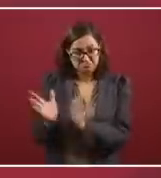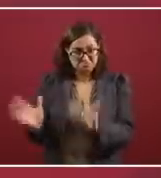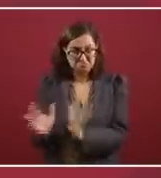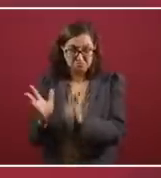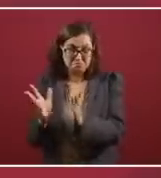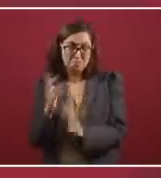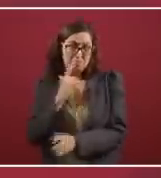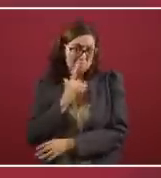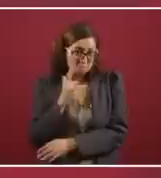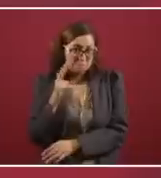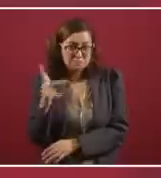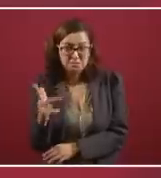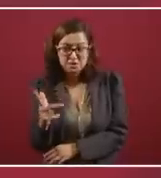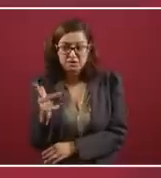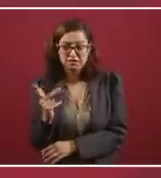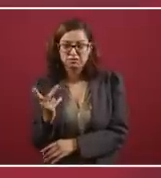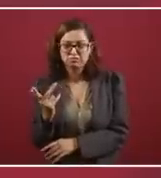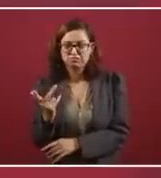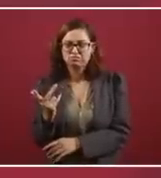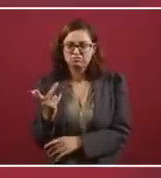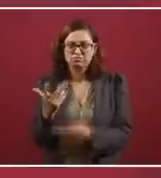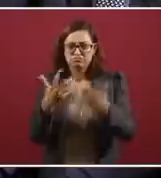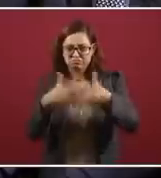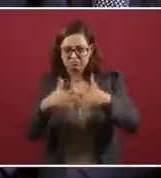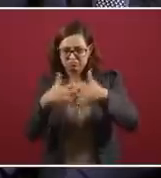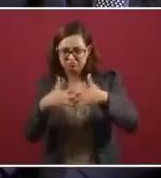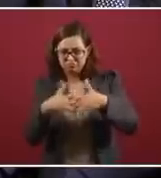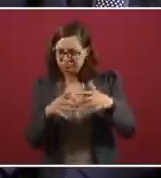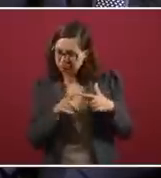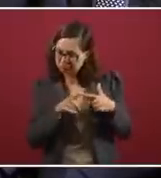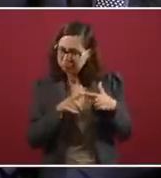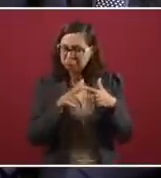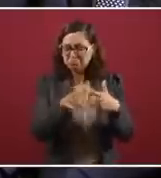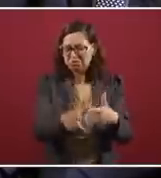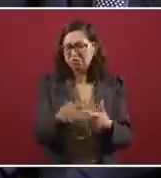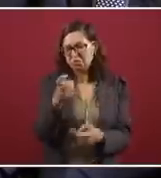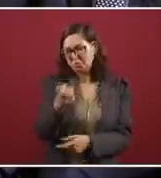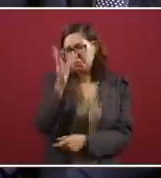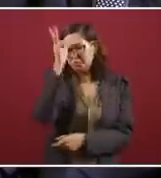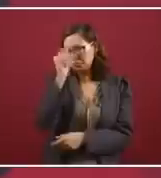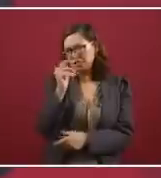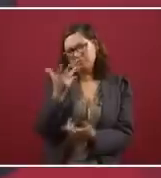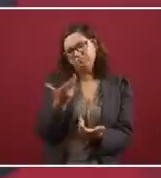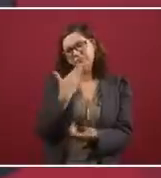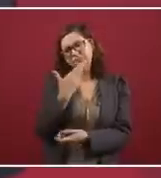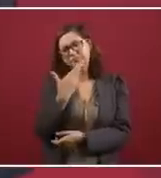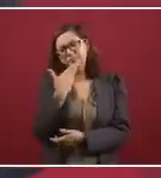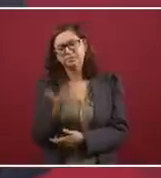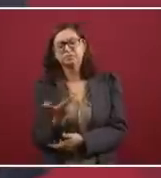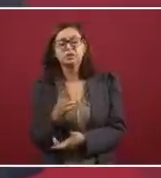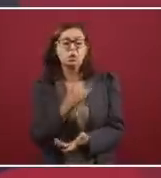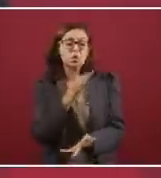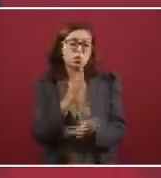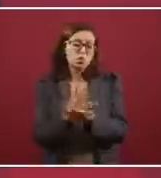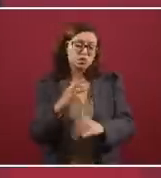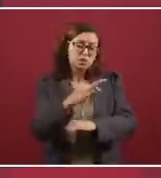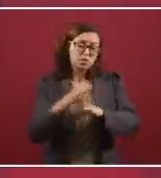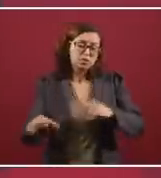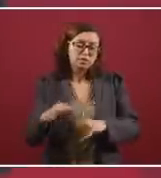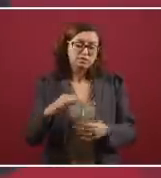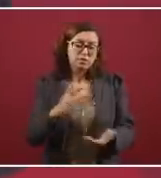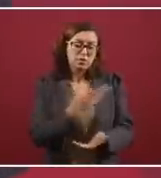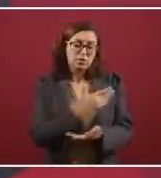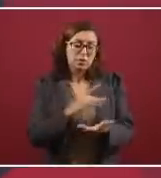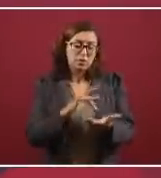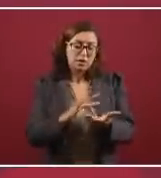posición y la forma de operación de estos gasoductos. Pues solamente me queda, señor presidente, agradecerle su